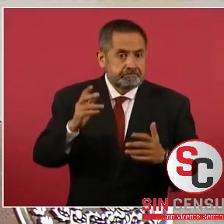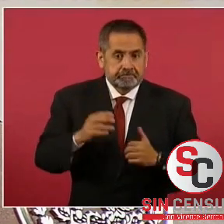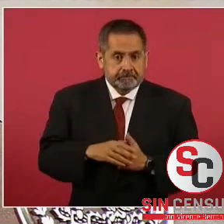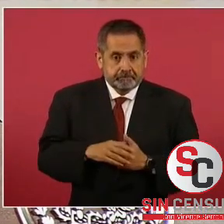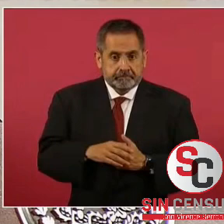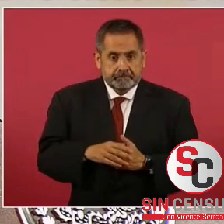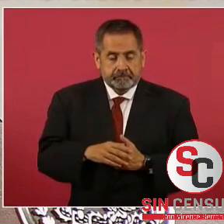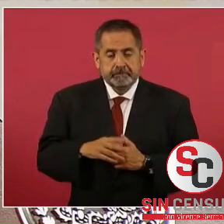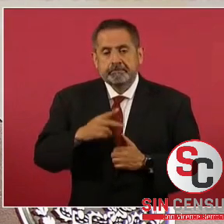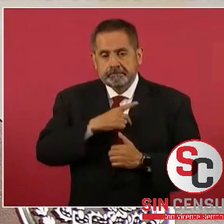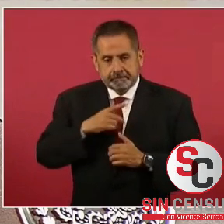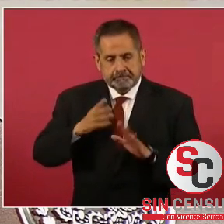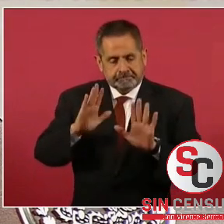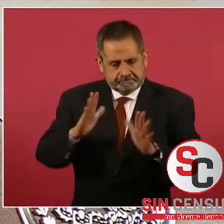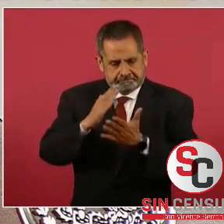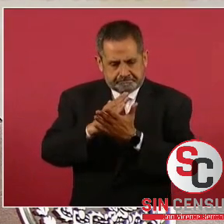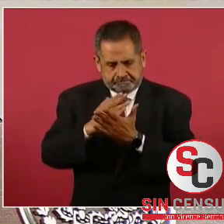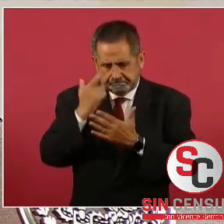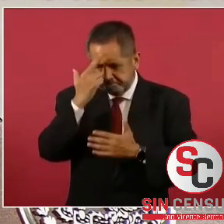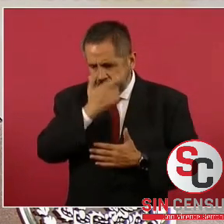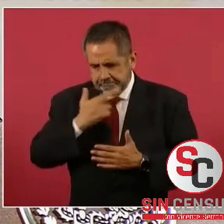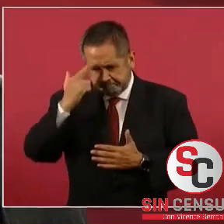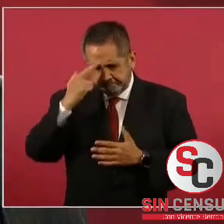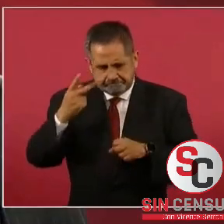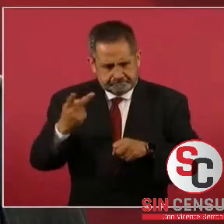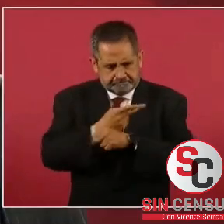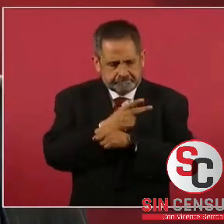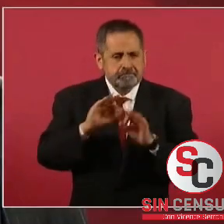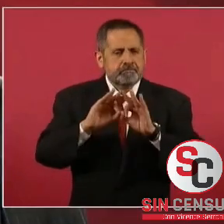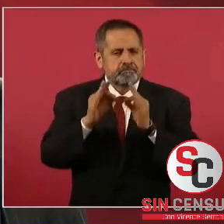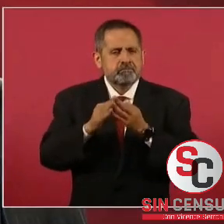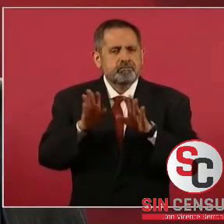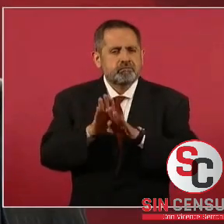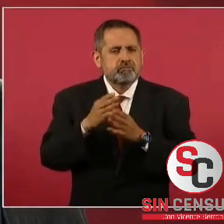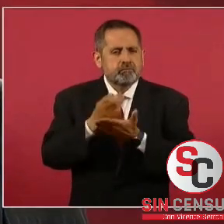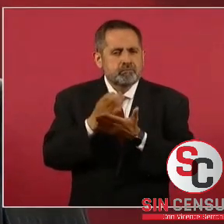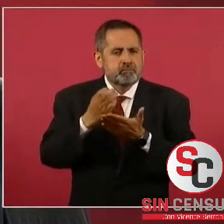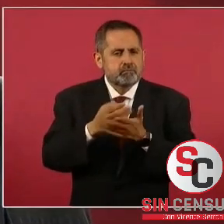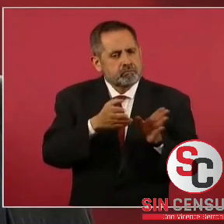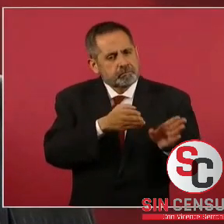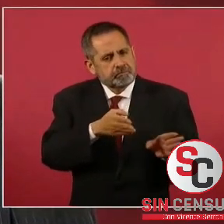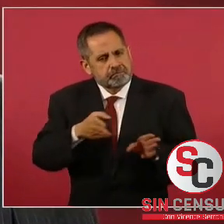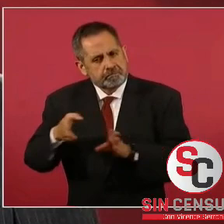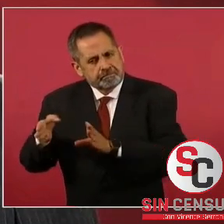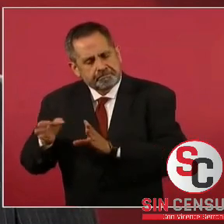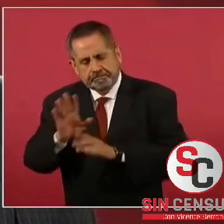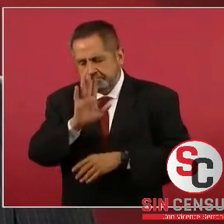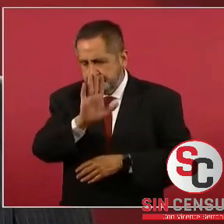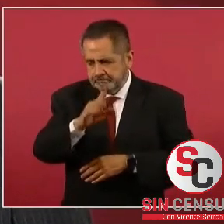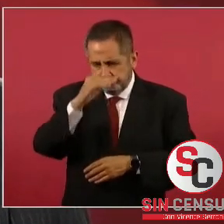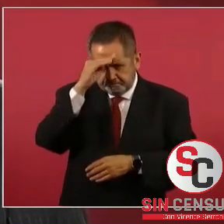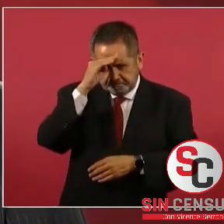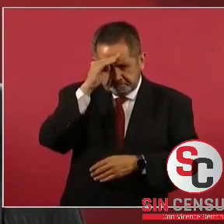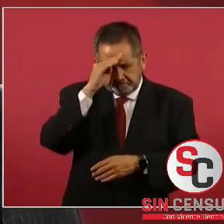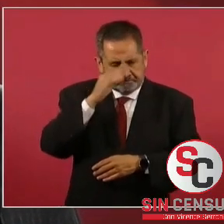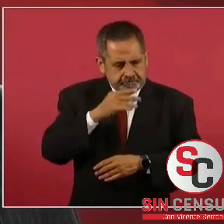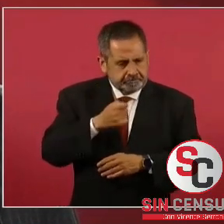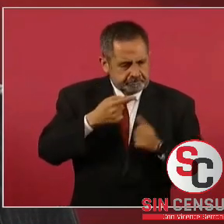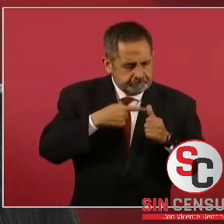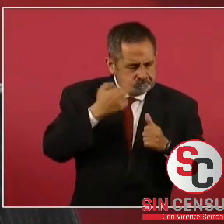se revisan los modelos económicos, los